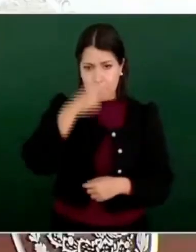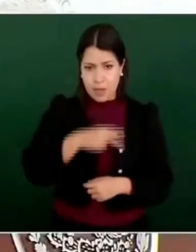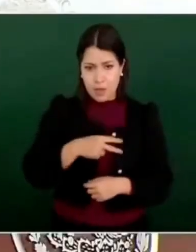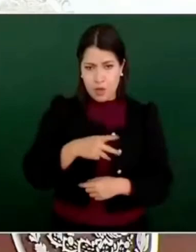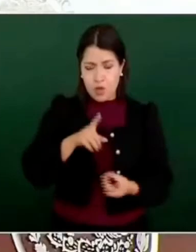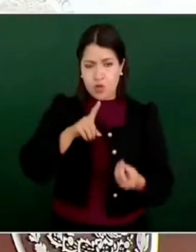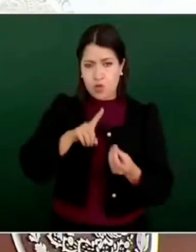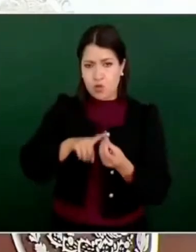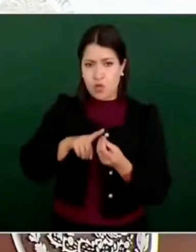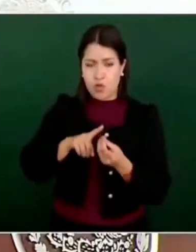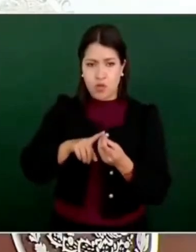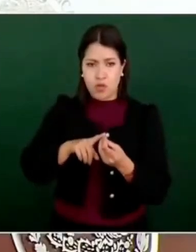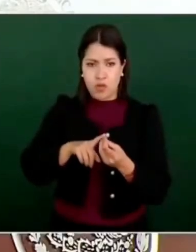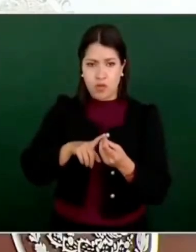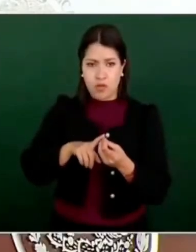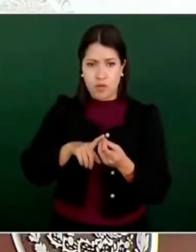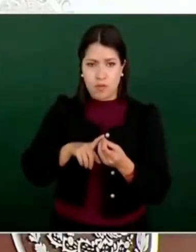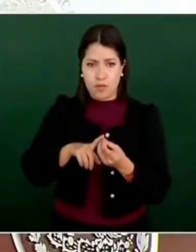el terreno